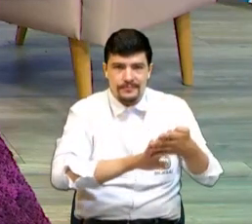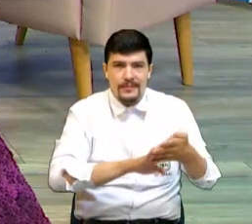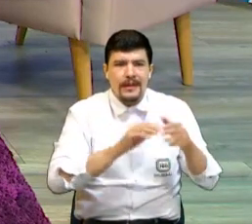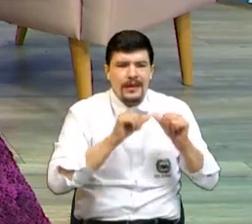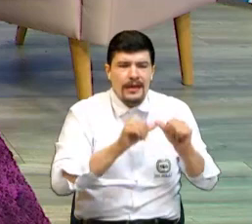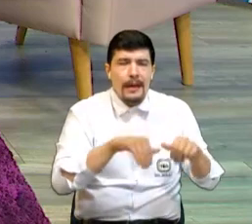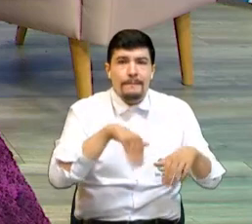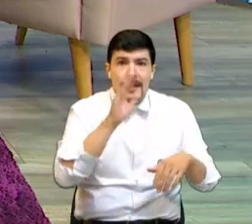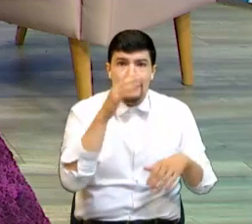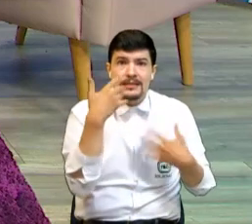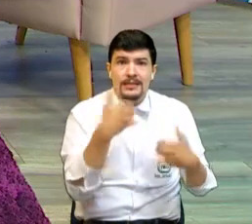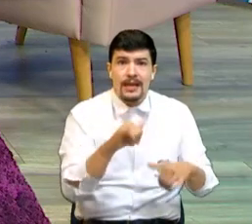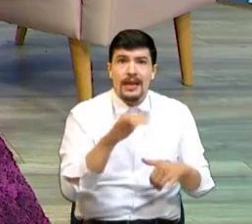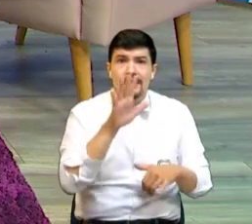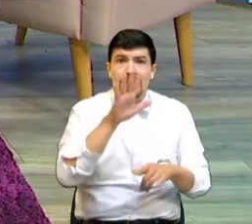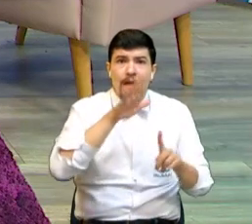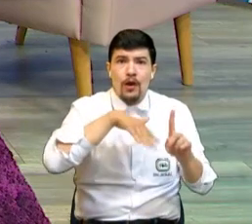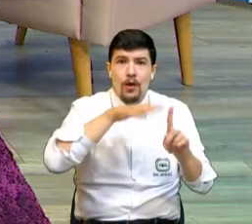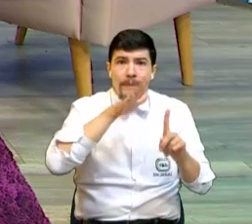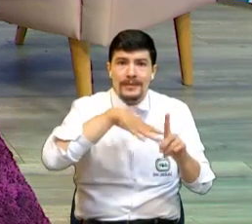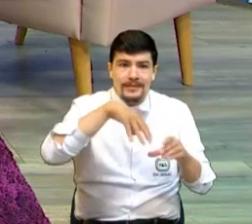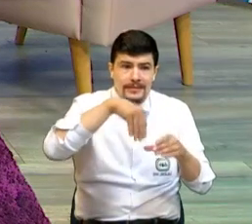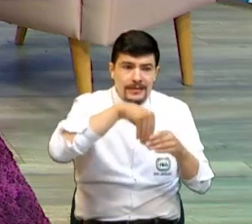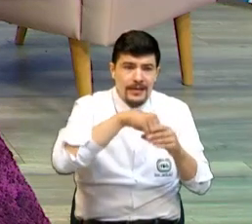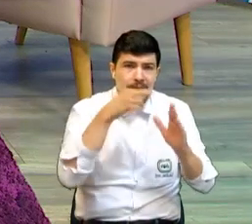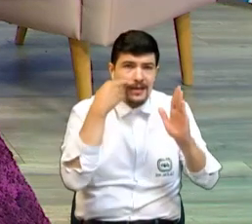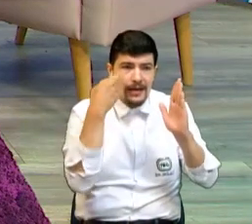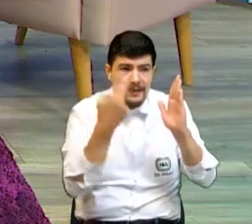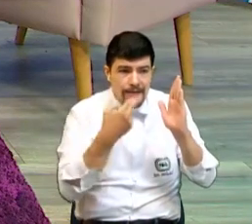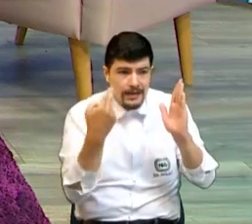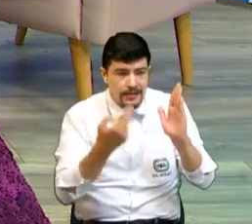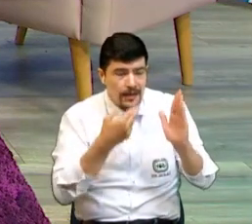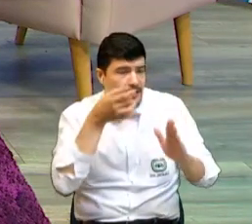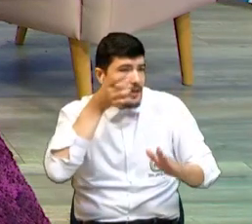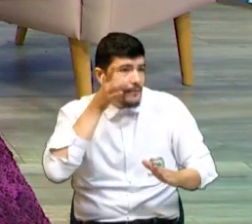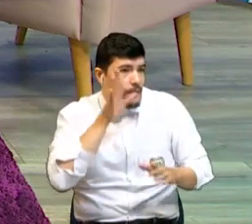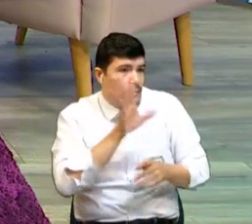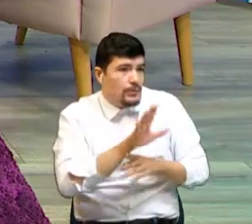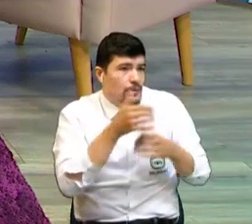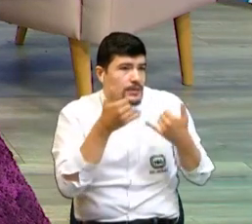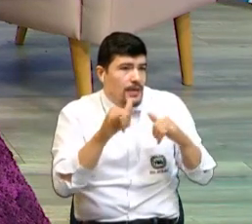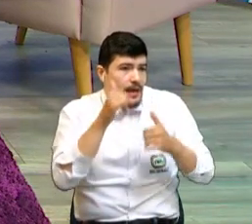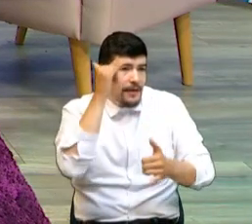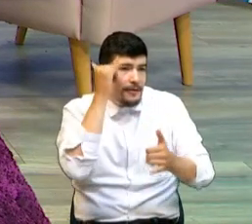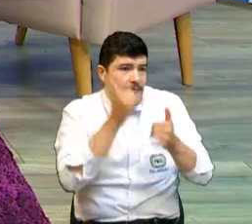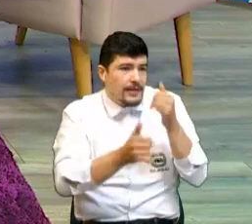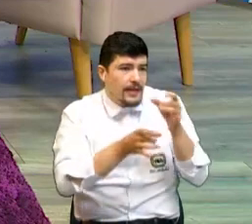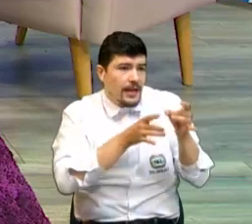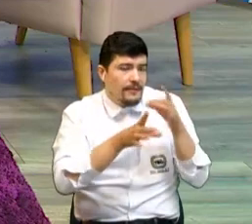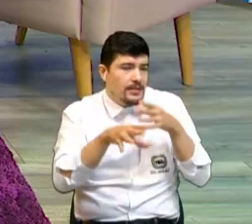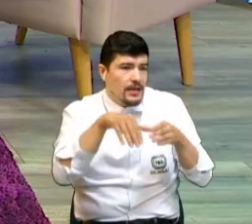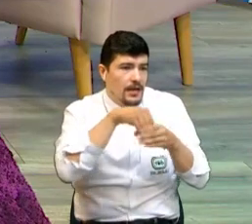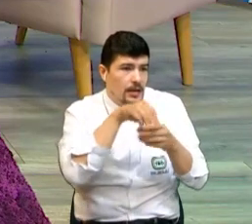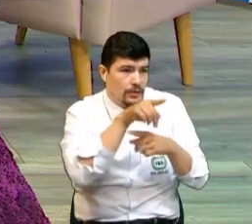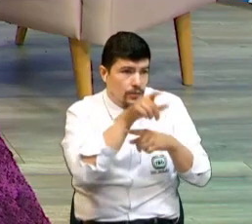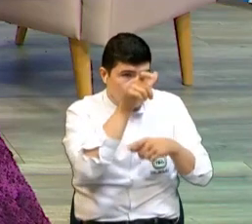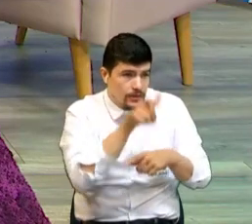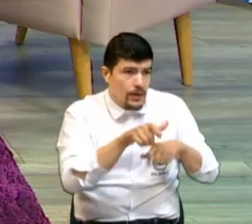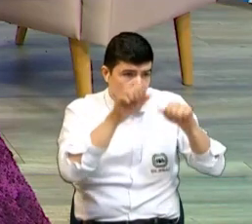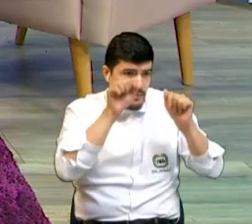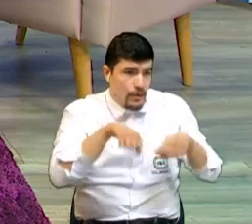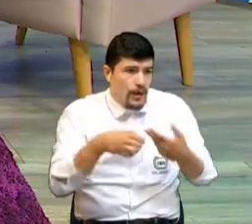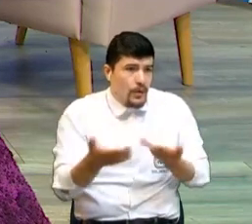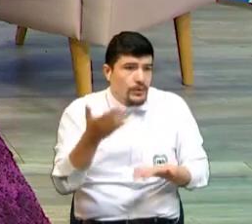Llevan más de 5 meses ya. Están mirando a ver si de pronto, por vencimiento de término, le puede volver a recuperar